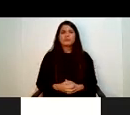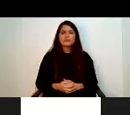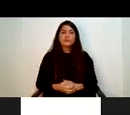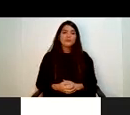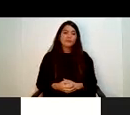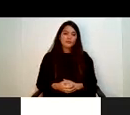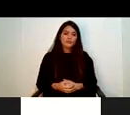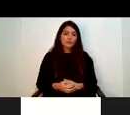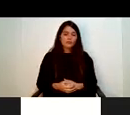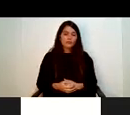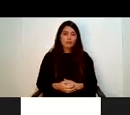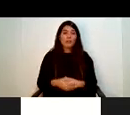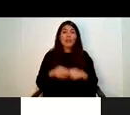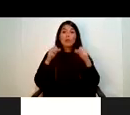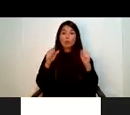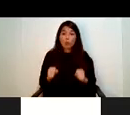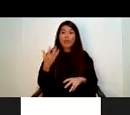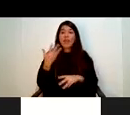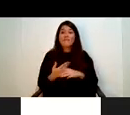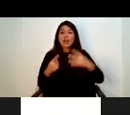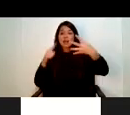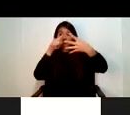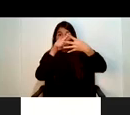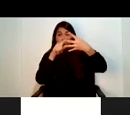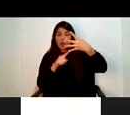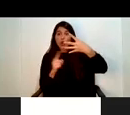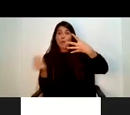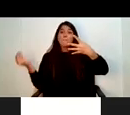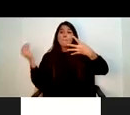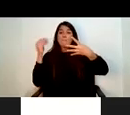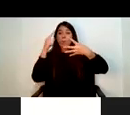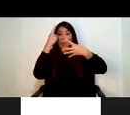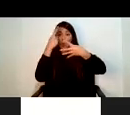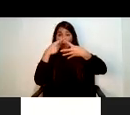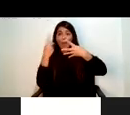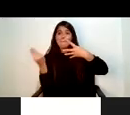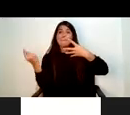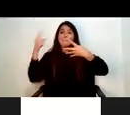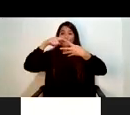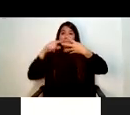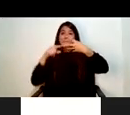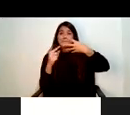Ahora, puede haber más de una de estas cuando analicemos una conducta problemática.